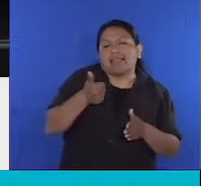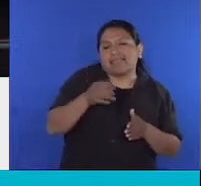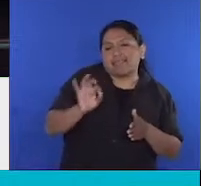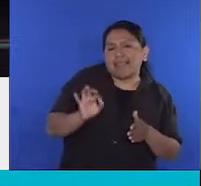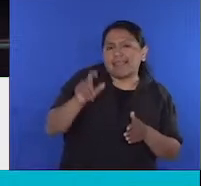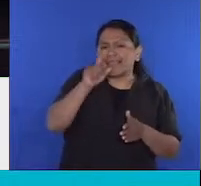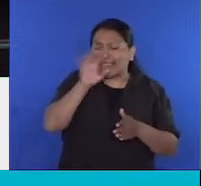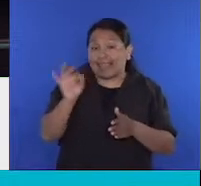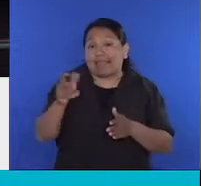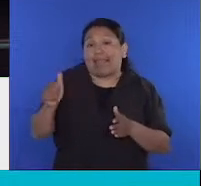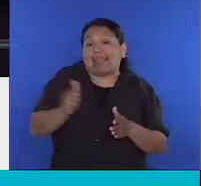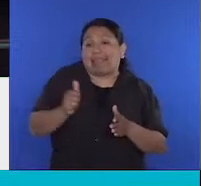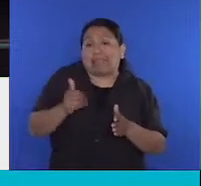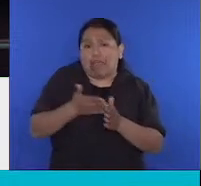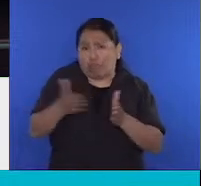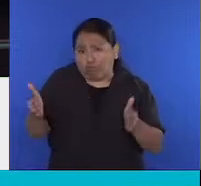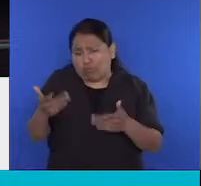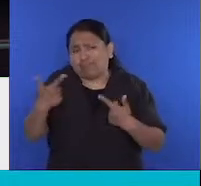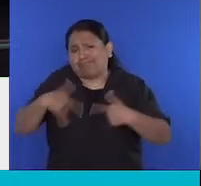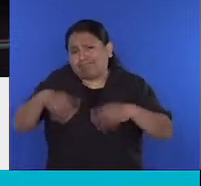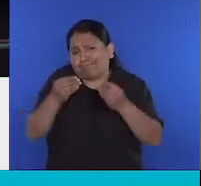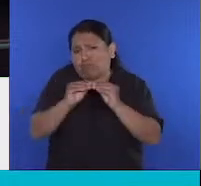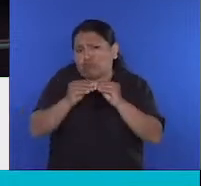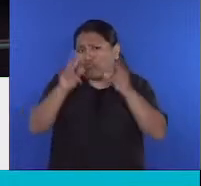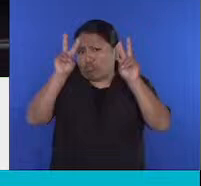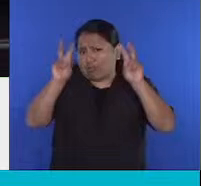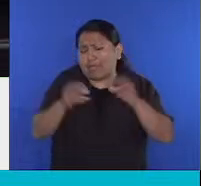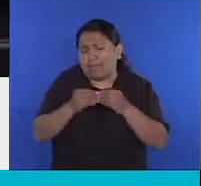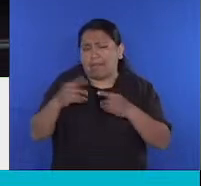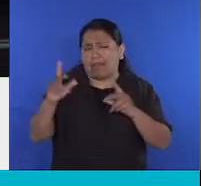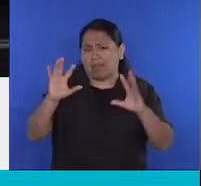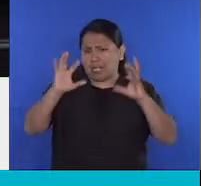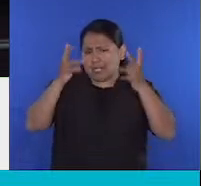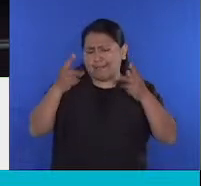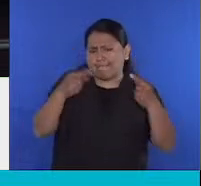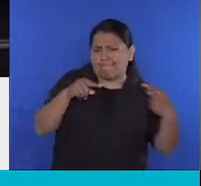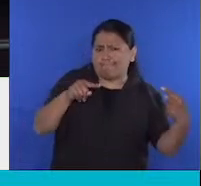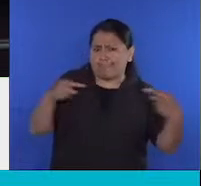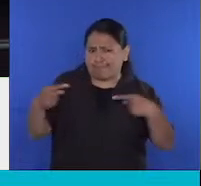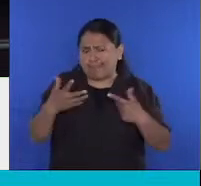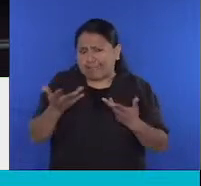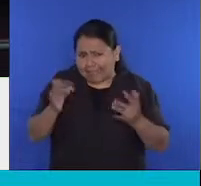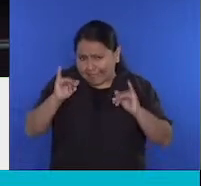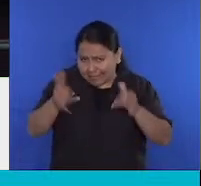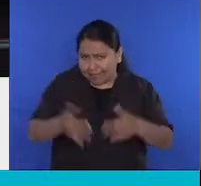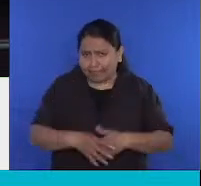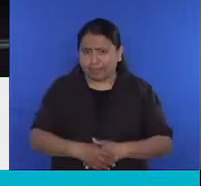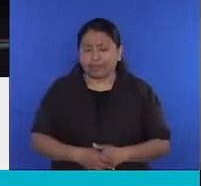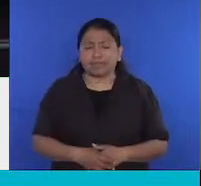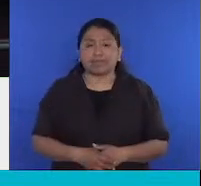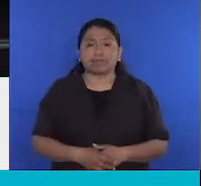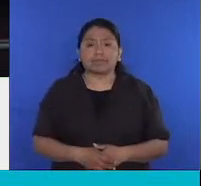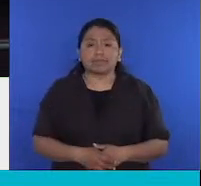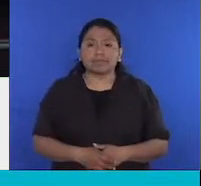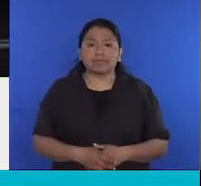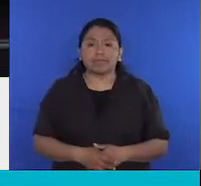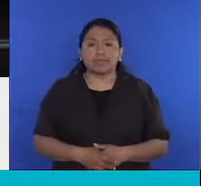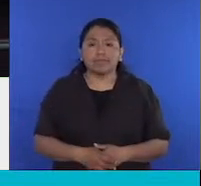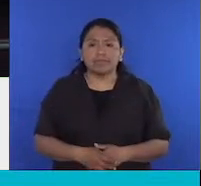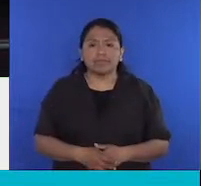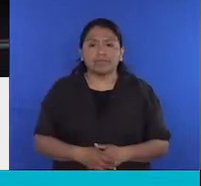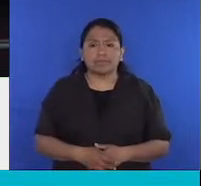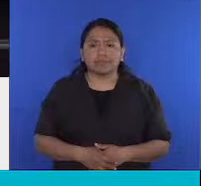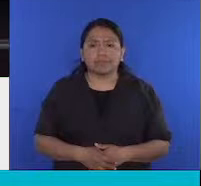motivos para estar enojados de un lugar y del otro. Pero muchos otros países han atravesado